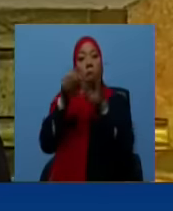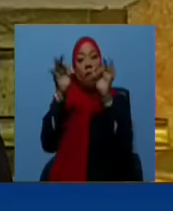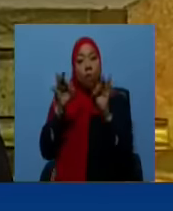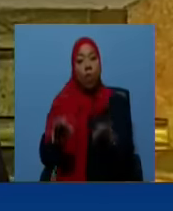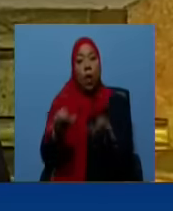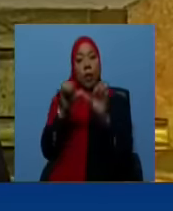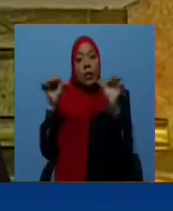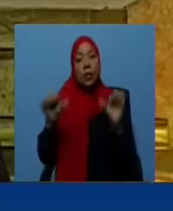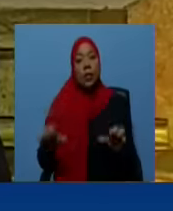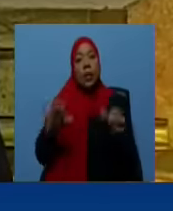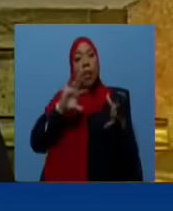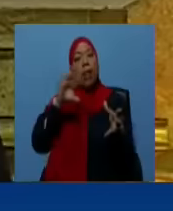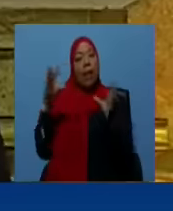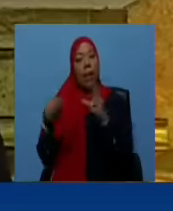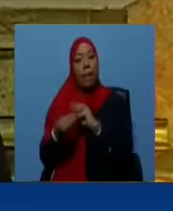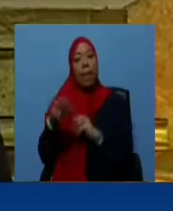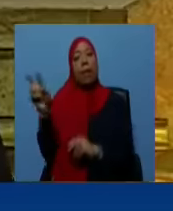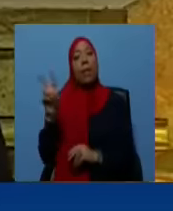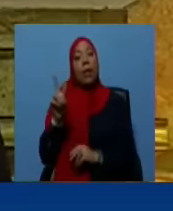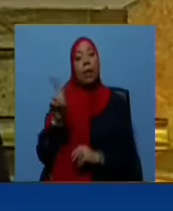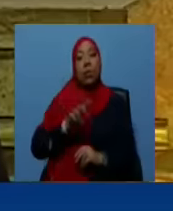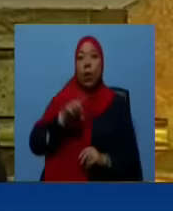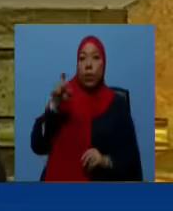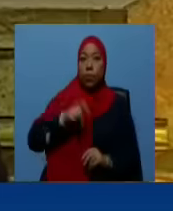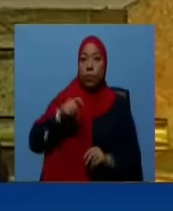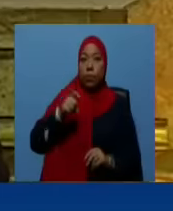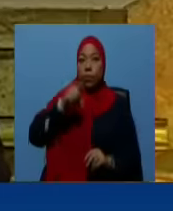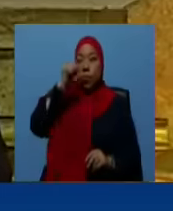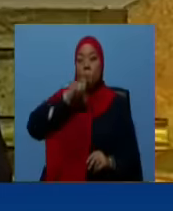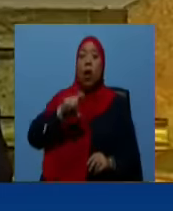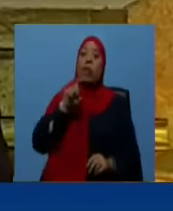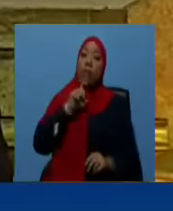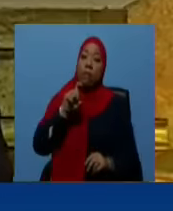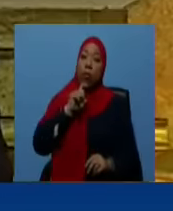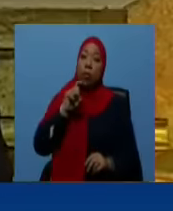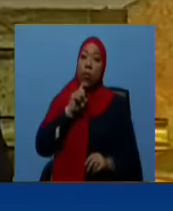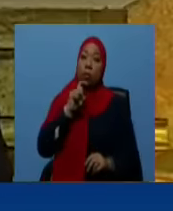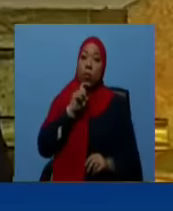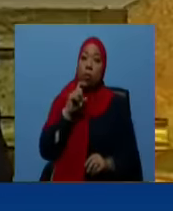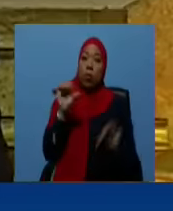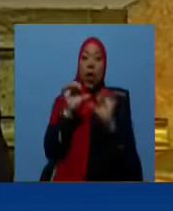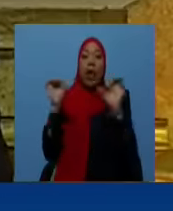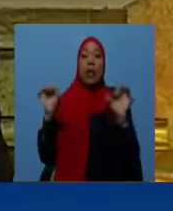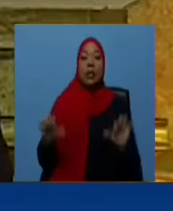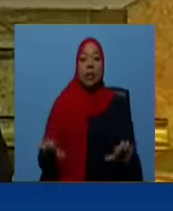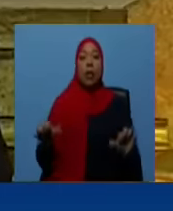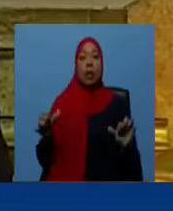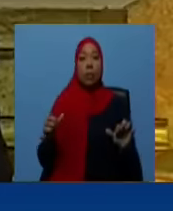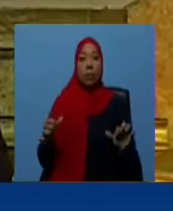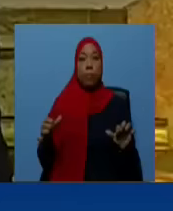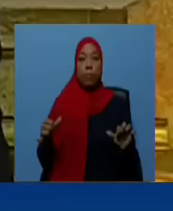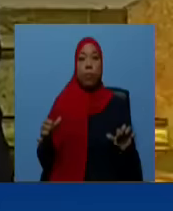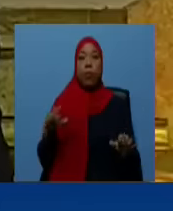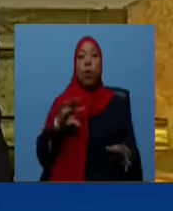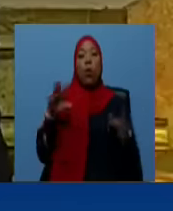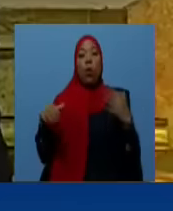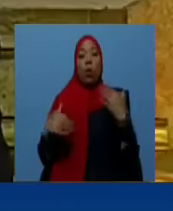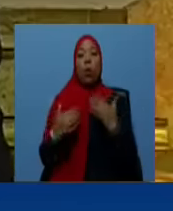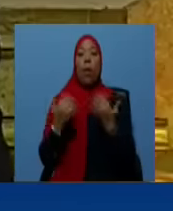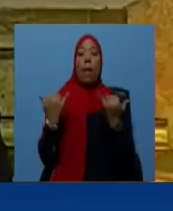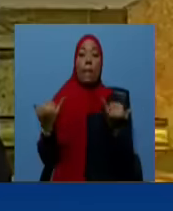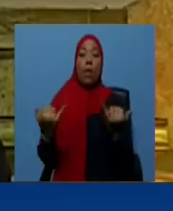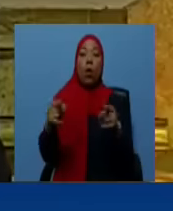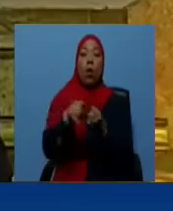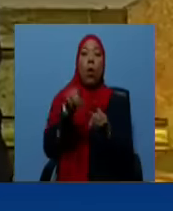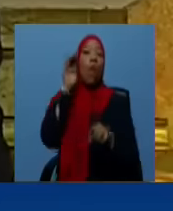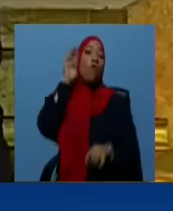el sistema cambiario que Venezuela ha creado en estos años difíciles, que va a ser el sistema cambiario que va a trascender y a pervivir en los